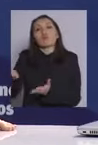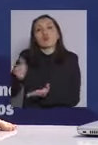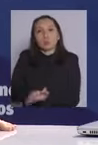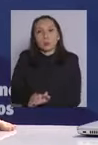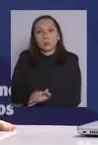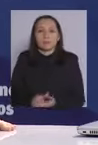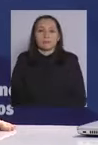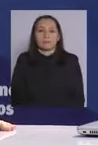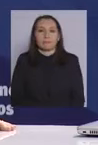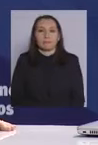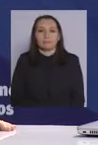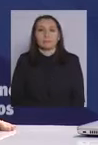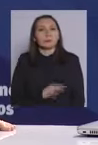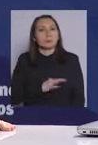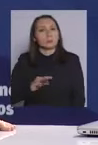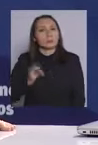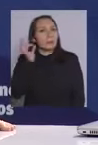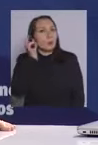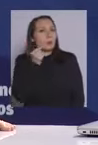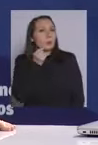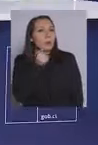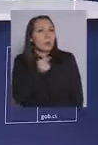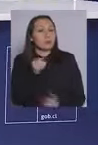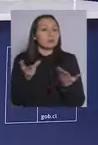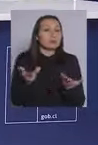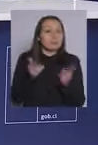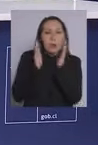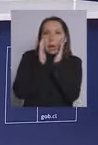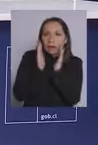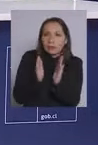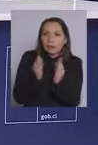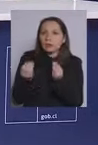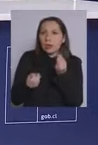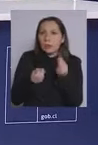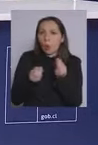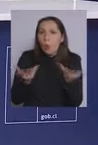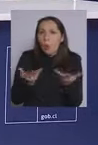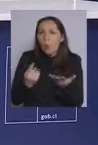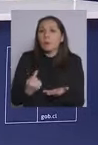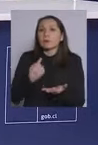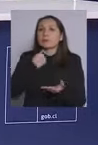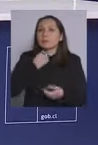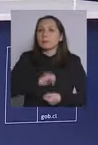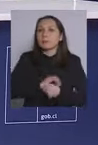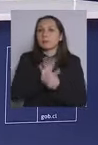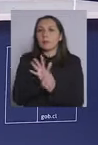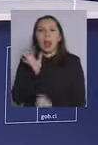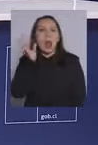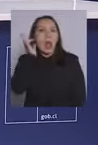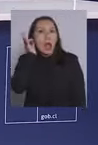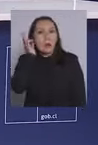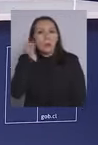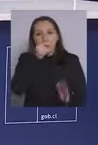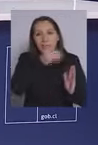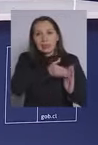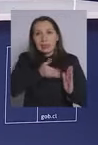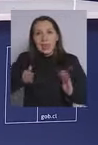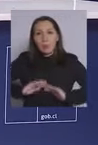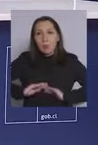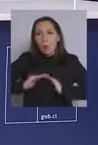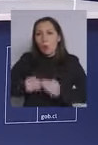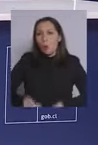hijito. Ministro, esto abre la alerta sobre el caso, ¿cómo afecta el COVID-19 a las mujeres en este periodo de